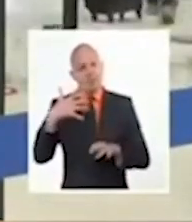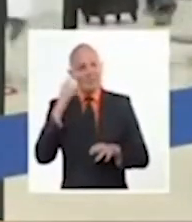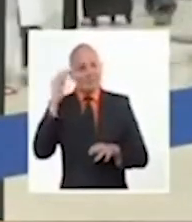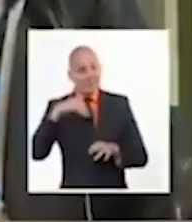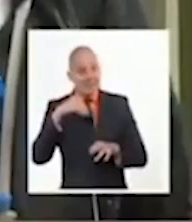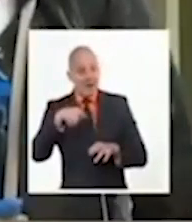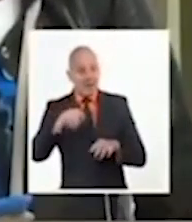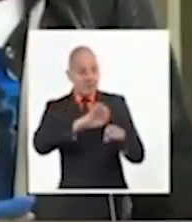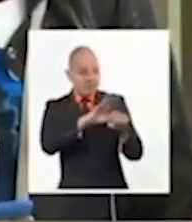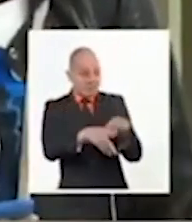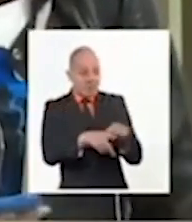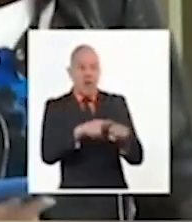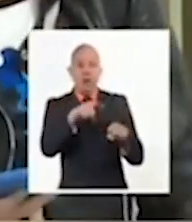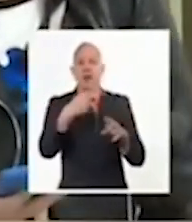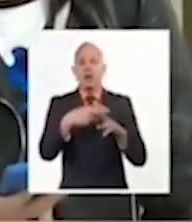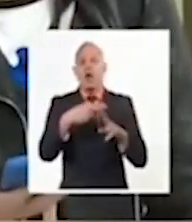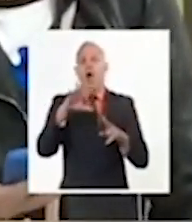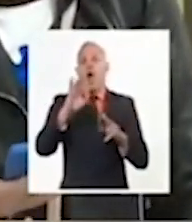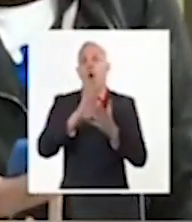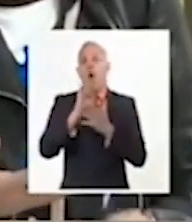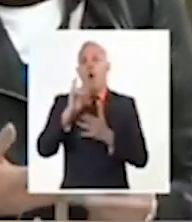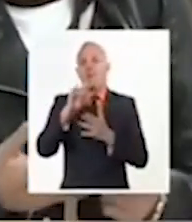por conectarte.